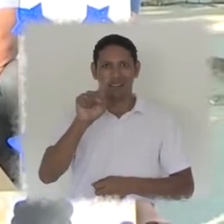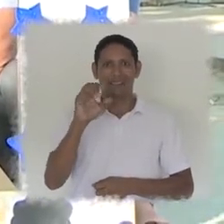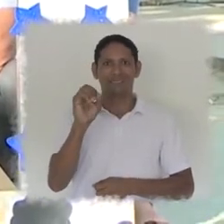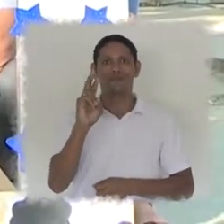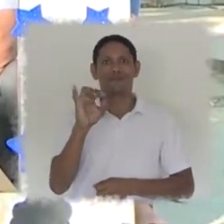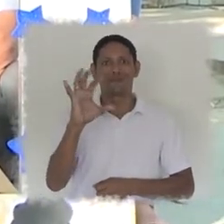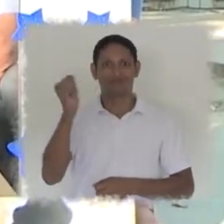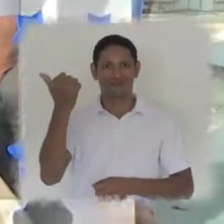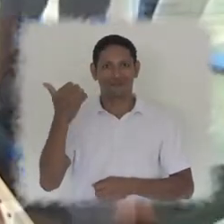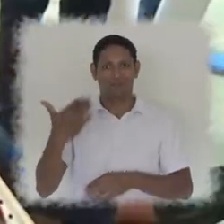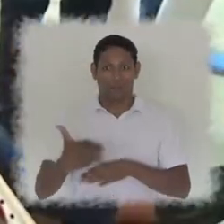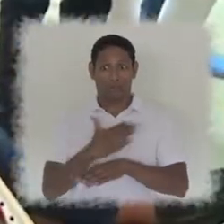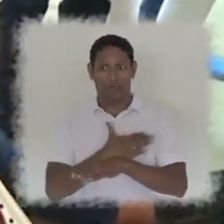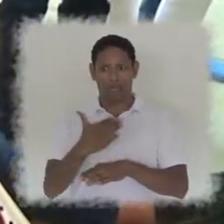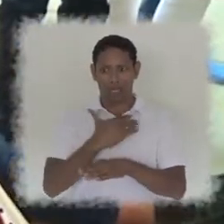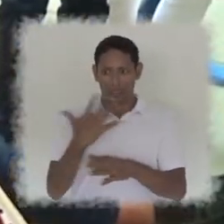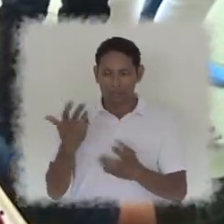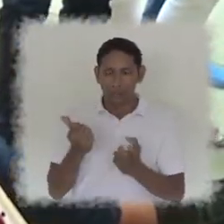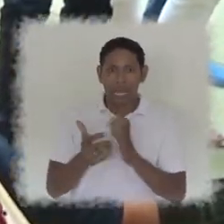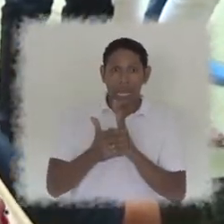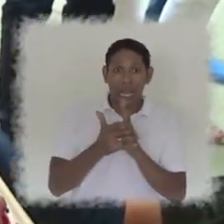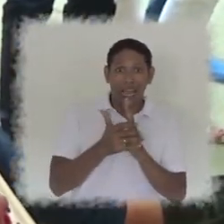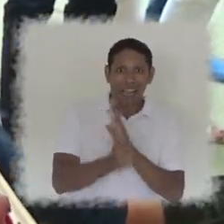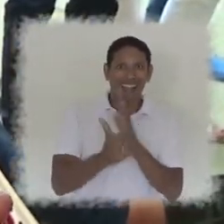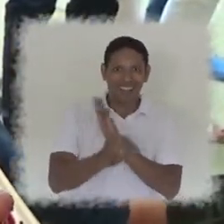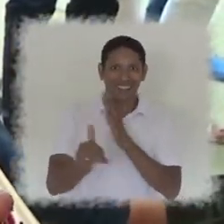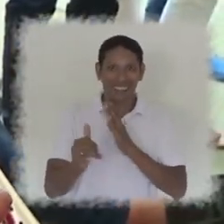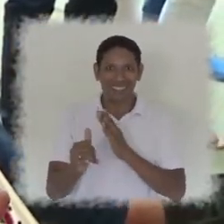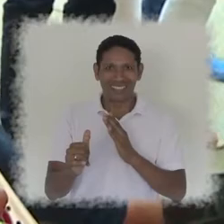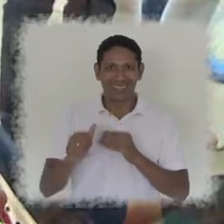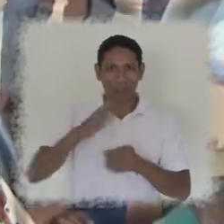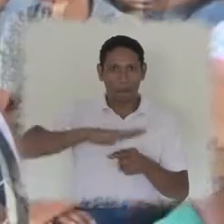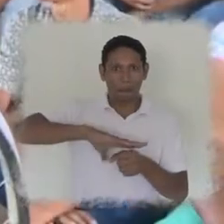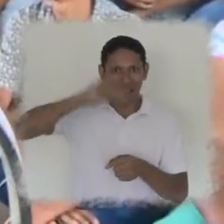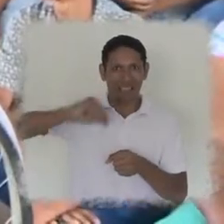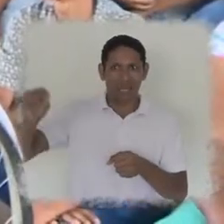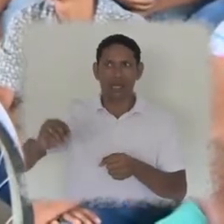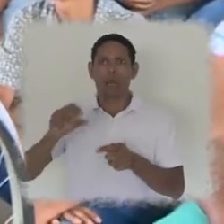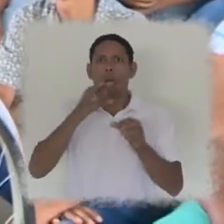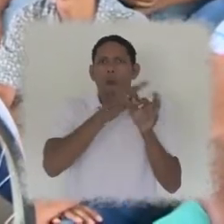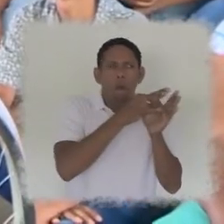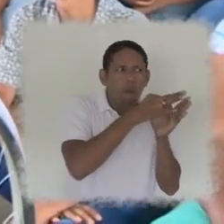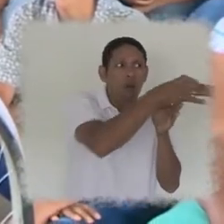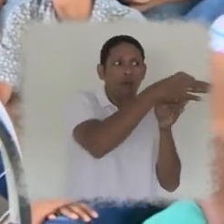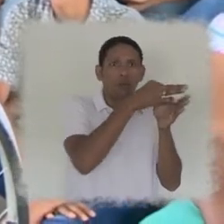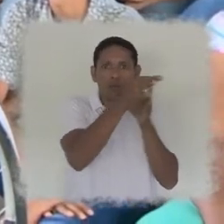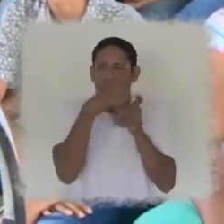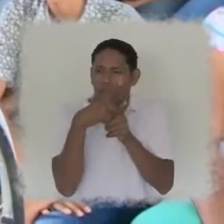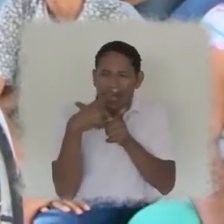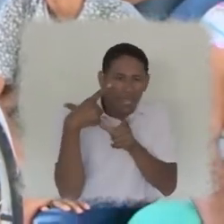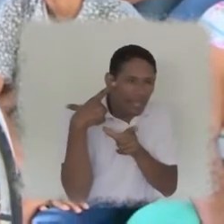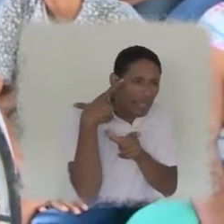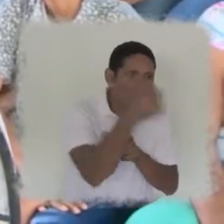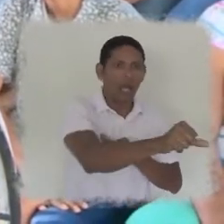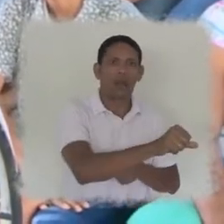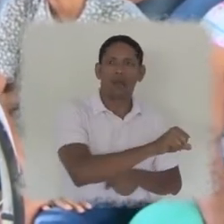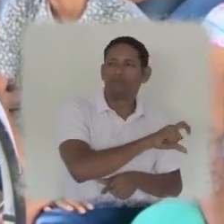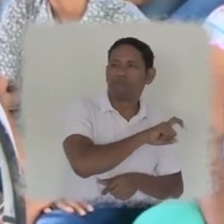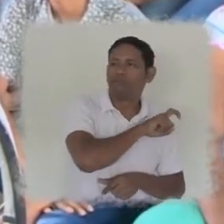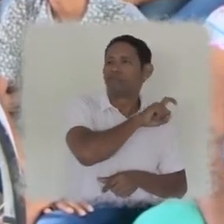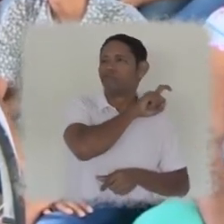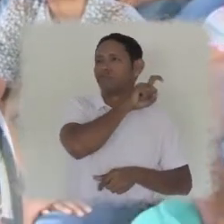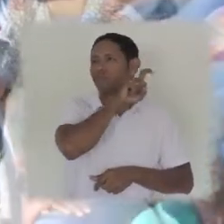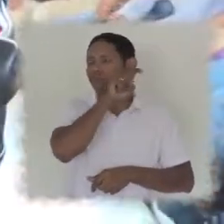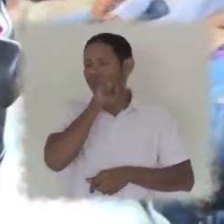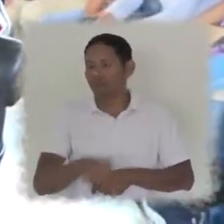Hoz hizo parte del grupo de aspirantes al programa Talento Magdalena, que con mucho esfuerzo llegaron desde diferentes zonas apartadas